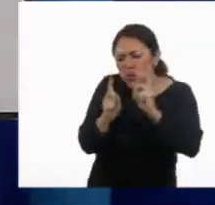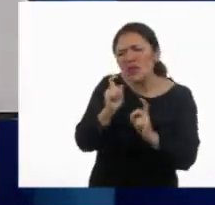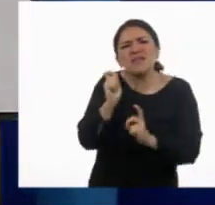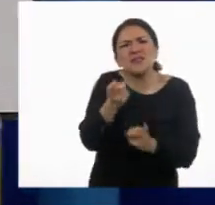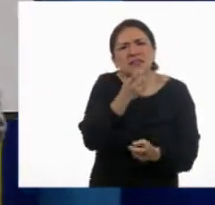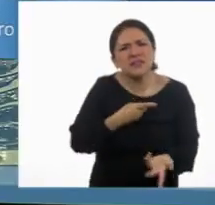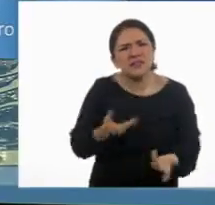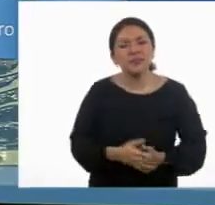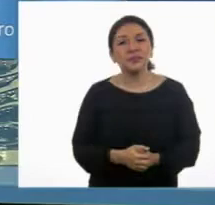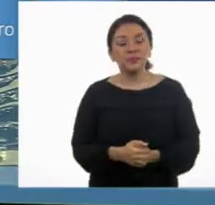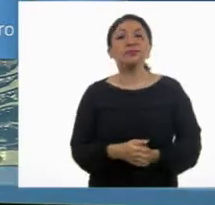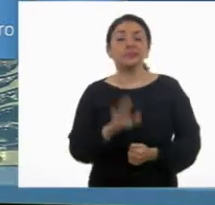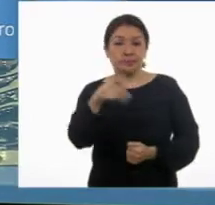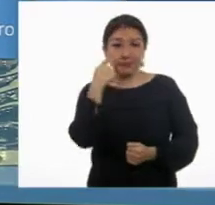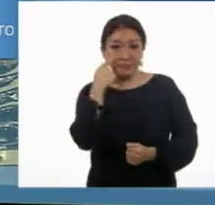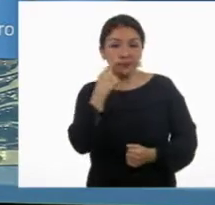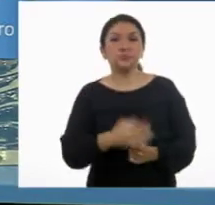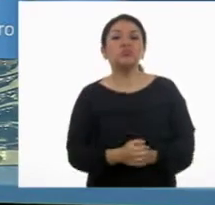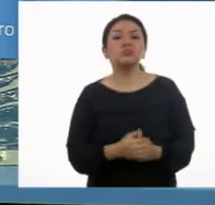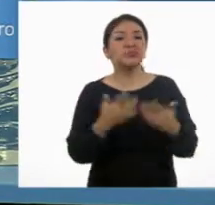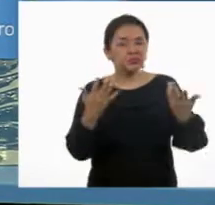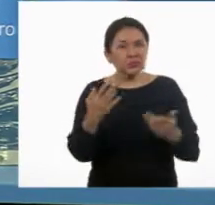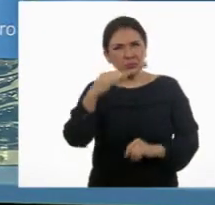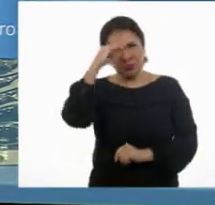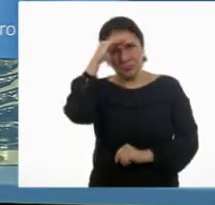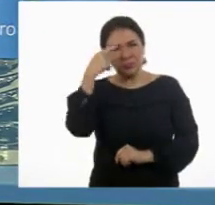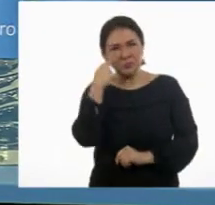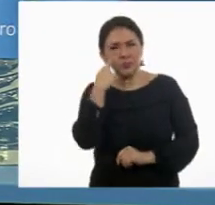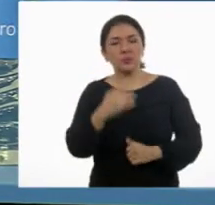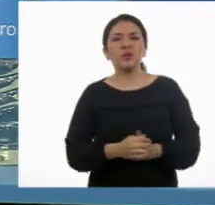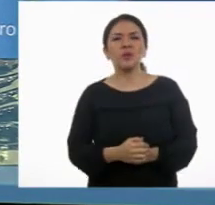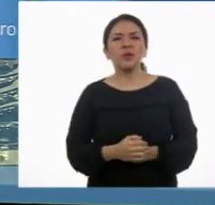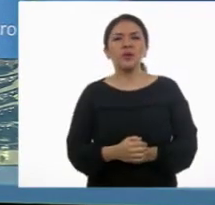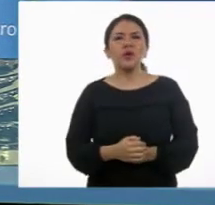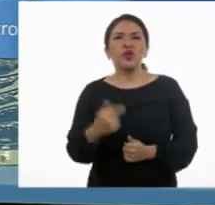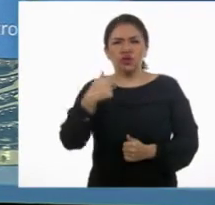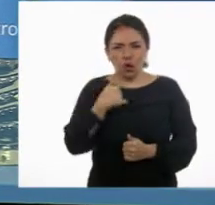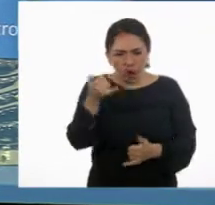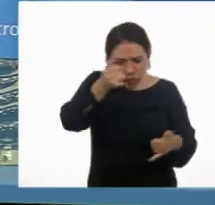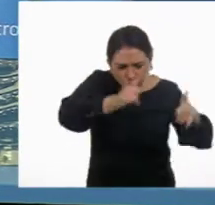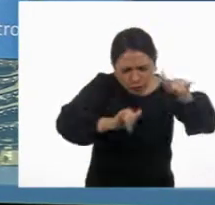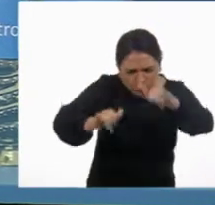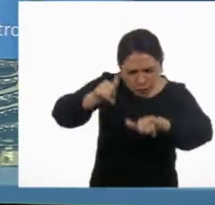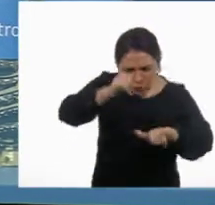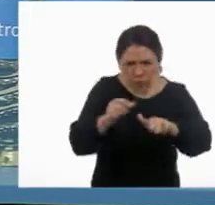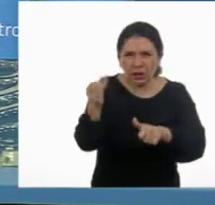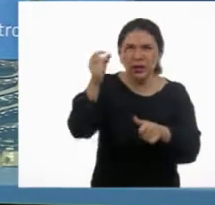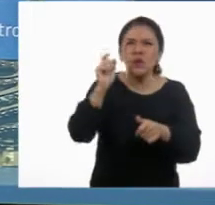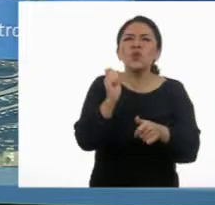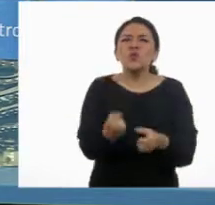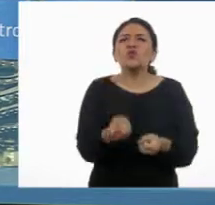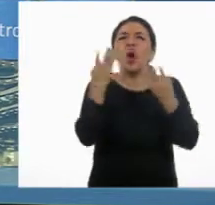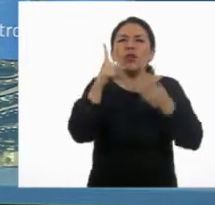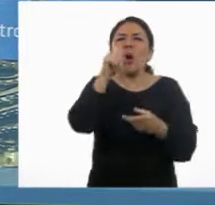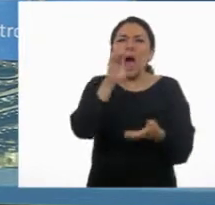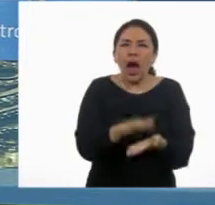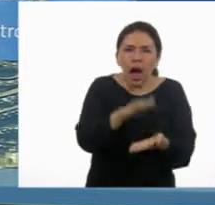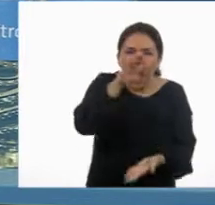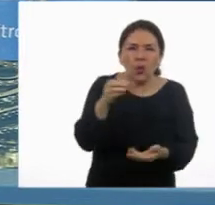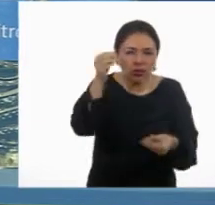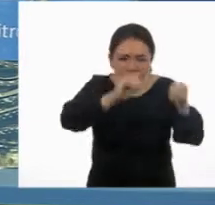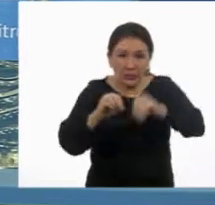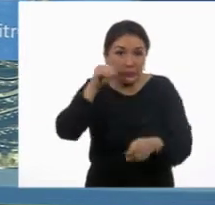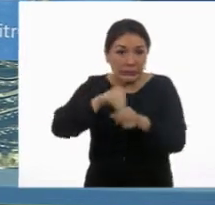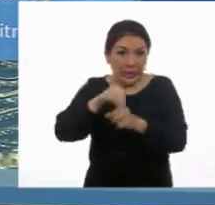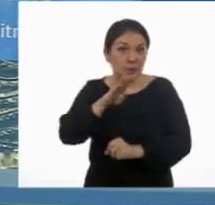duda? Bueno, pues resulta que después de que preparamos la mezcla con su receta